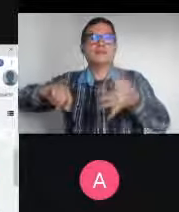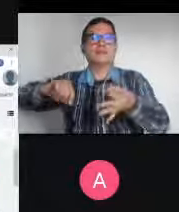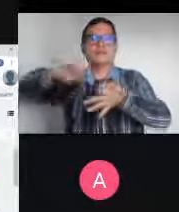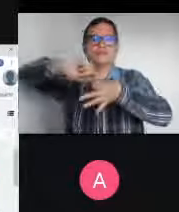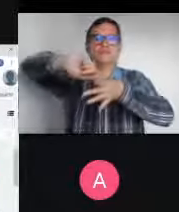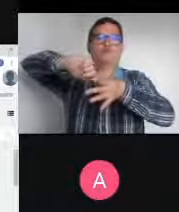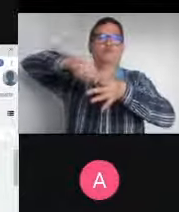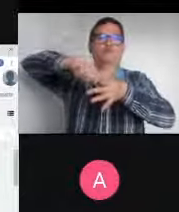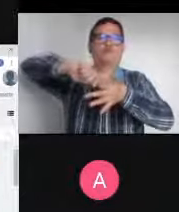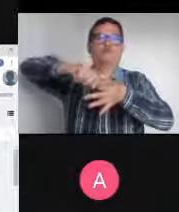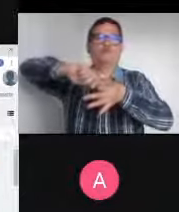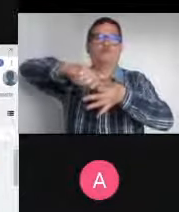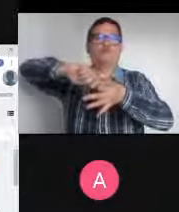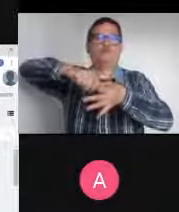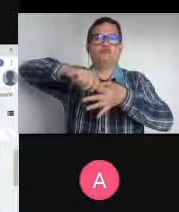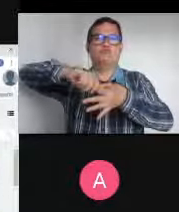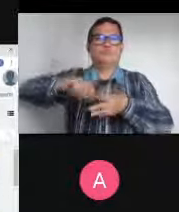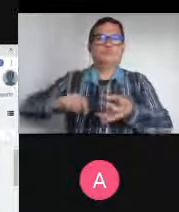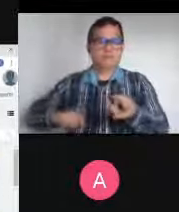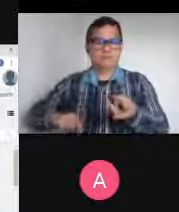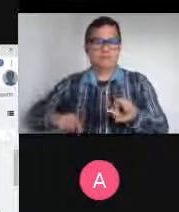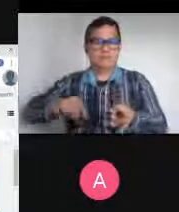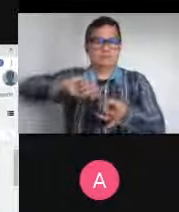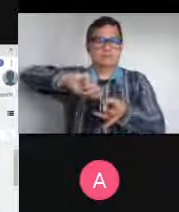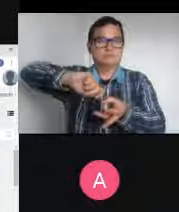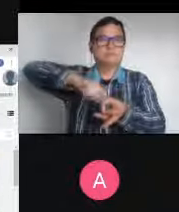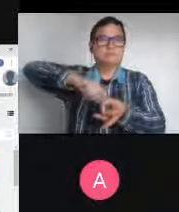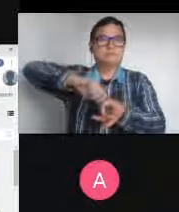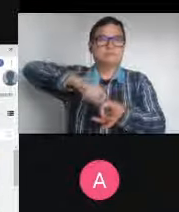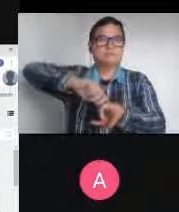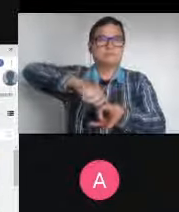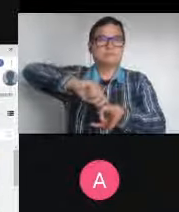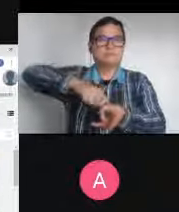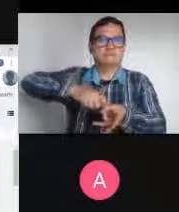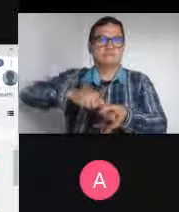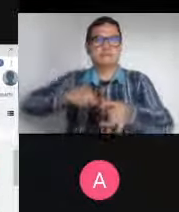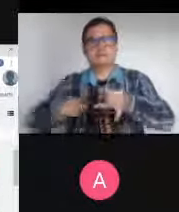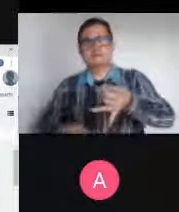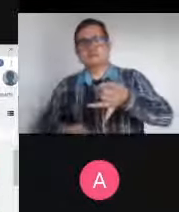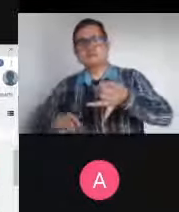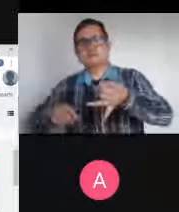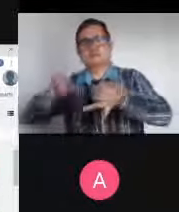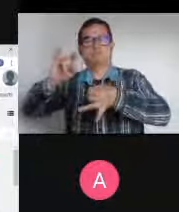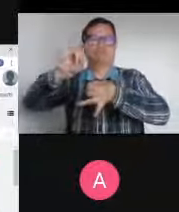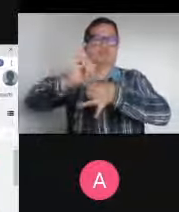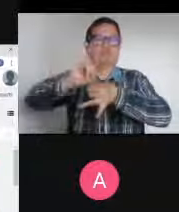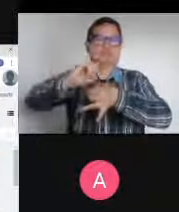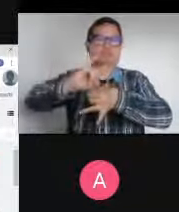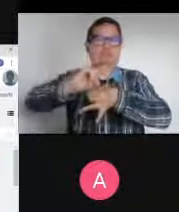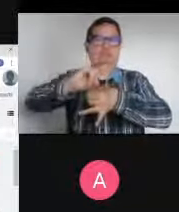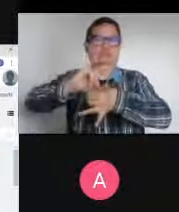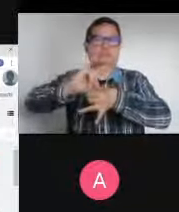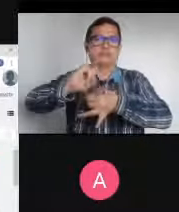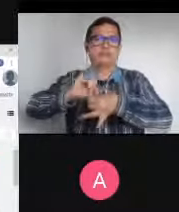incluyan esas conclusiones en su informe correspondiente. Recuerden que aquí el potenciómetro yo puedo colocar su